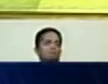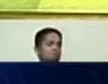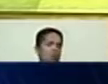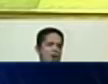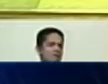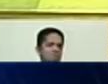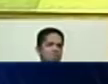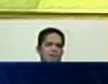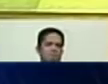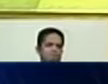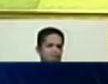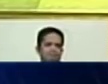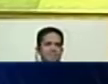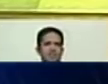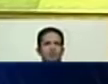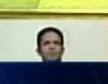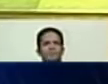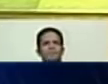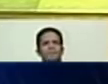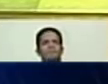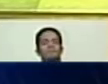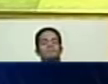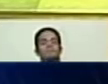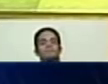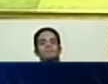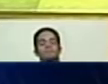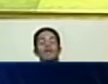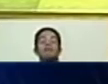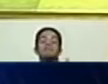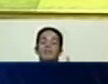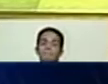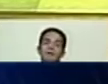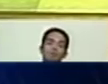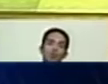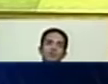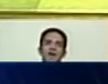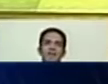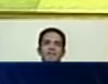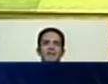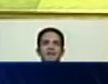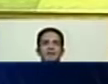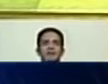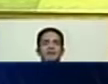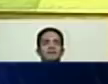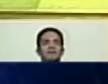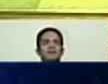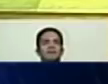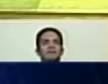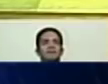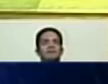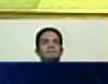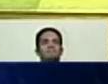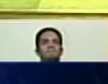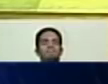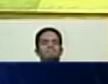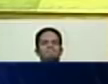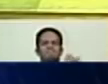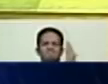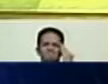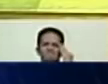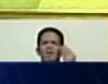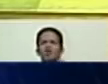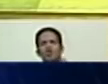momento. Es bueno también que tengan ustedes en consideración la relación con Estados Unidos de